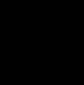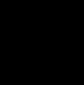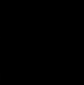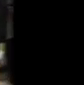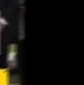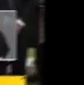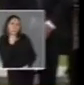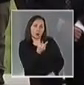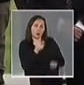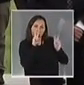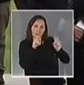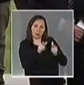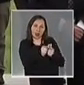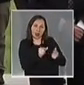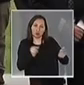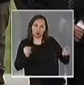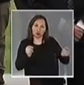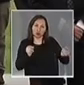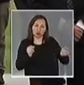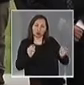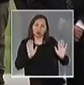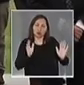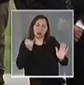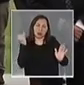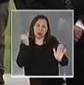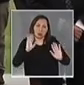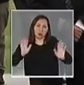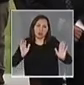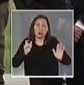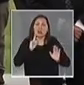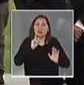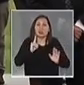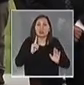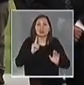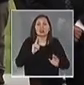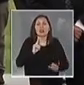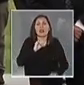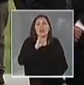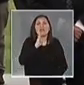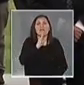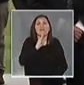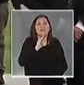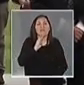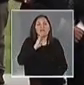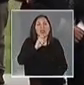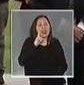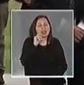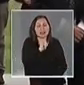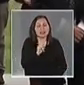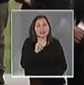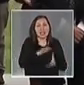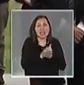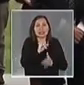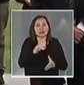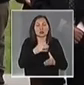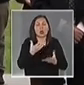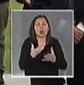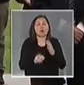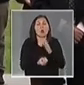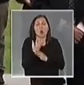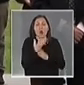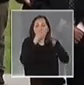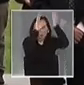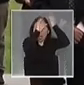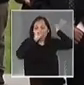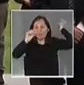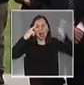Una pregunta de carácter nacional. Independiente de los méritos que pueda tener Beatriz Sánchez por haber sido nominada como embajadora en México,